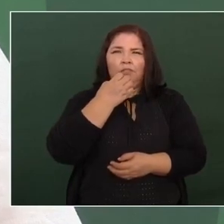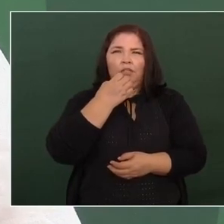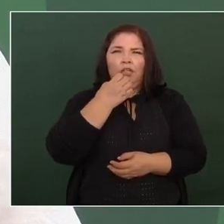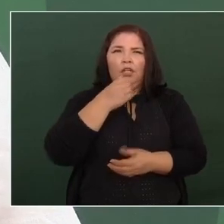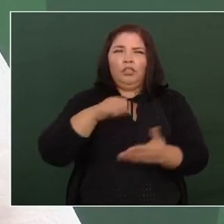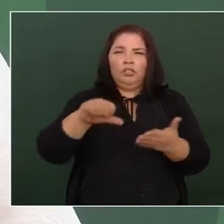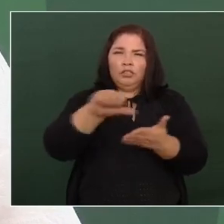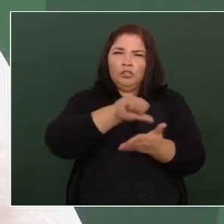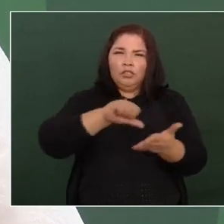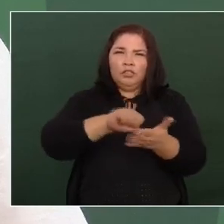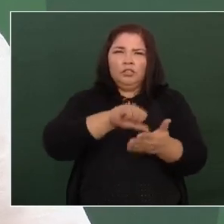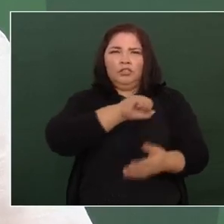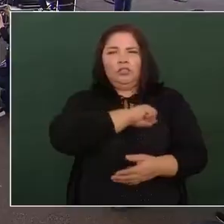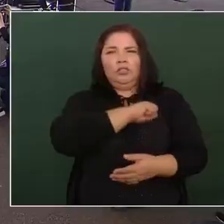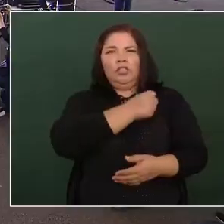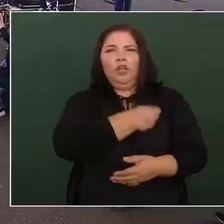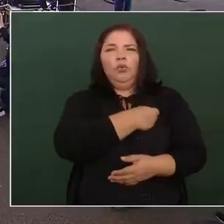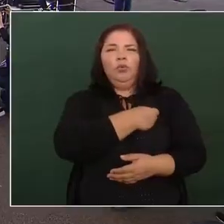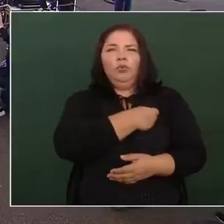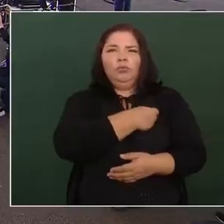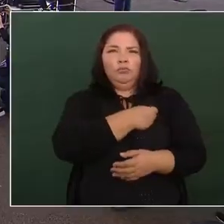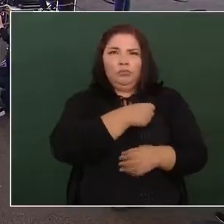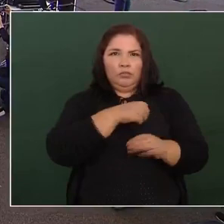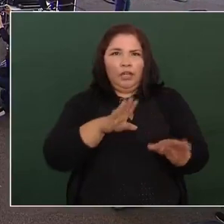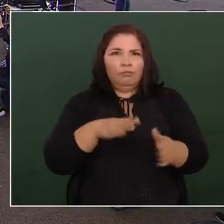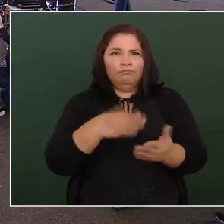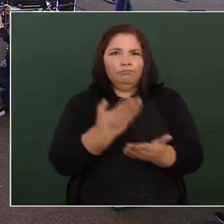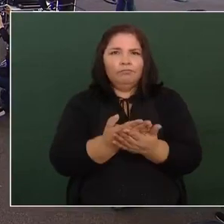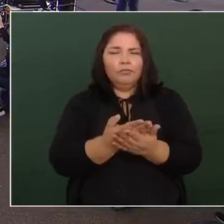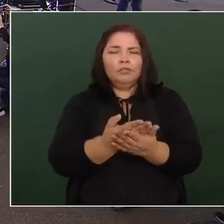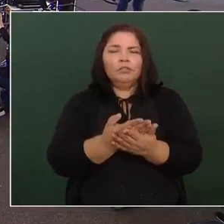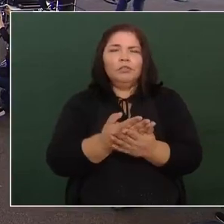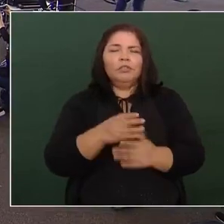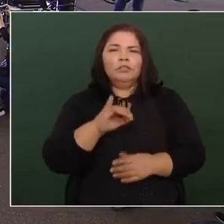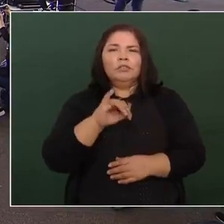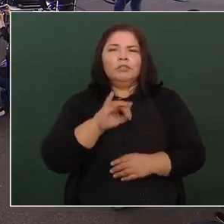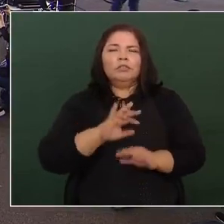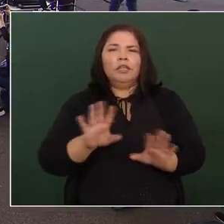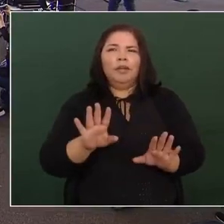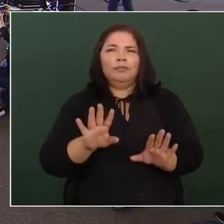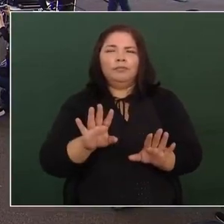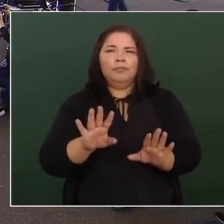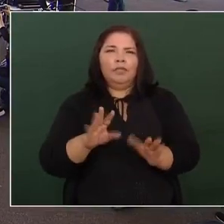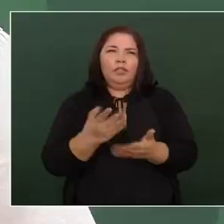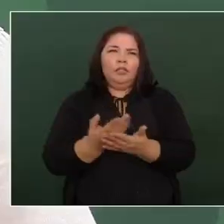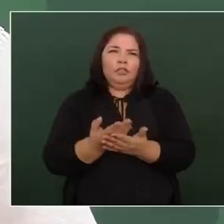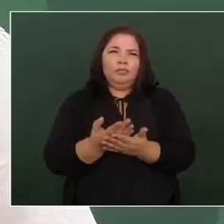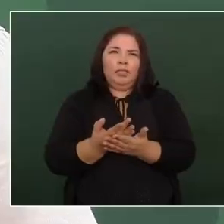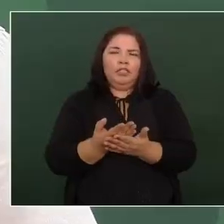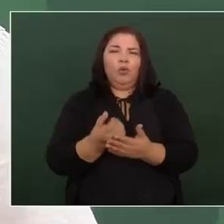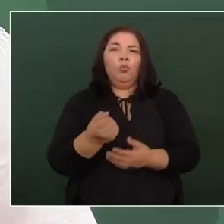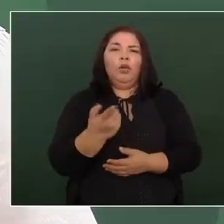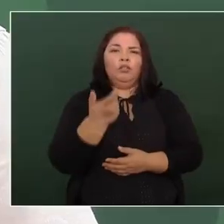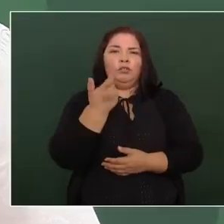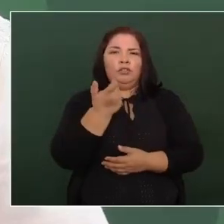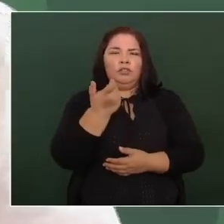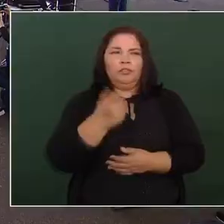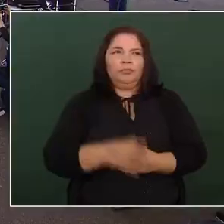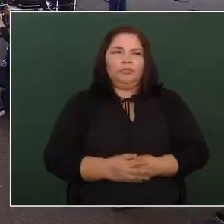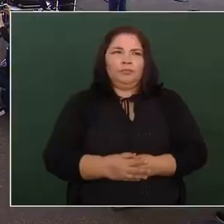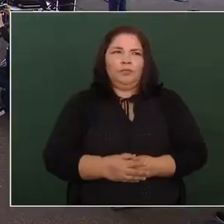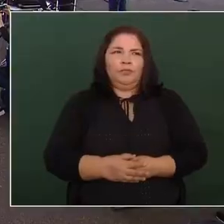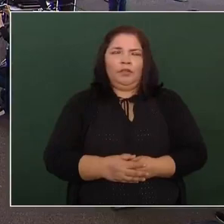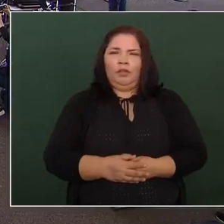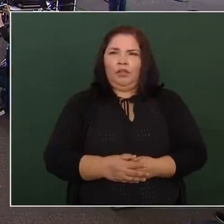centros de salud. ¿Pero ya se aprobó? Ya está la declaratoria, ya nada más se está cuantificando. ¿Y todo el